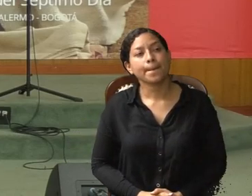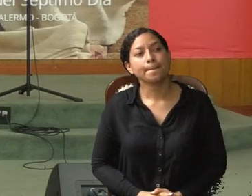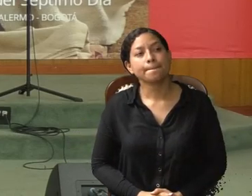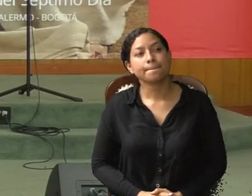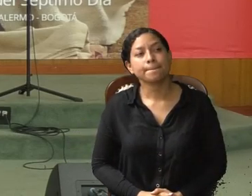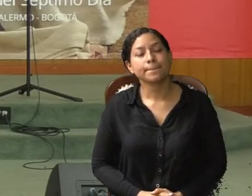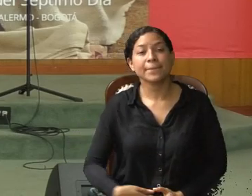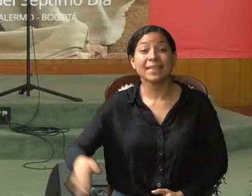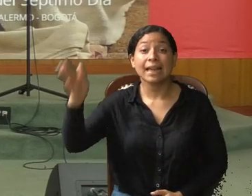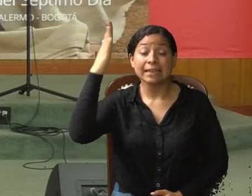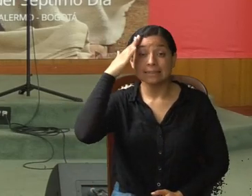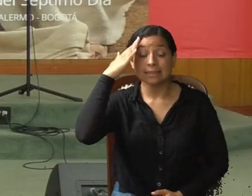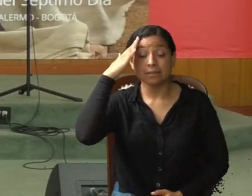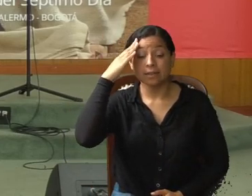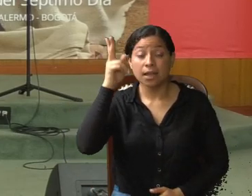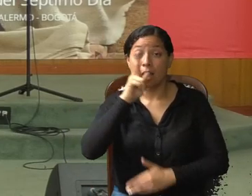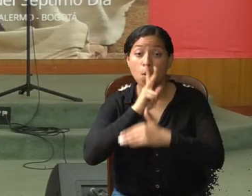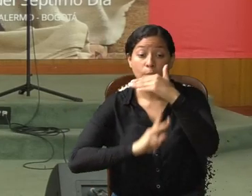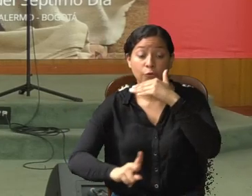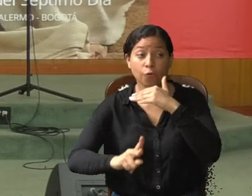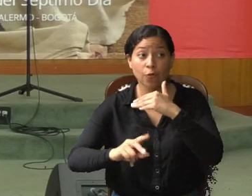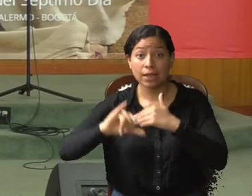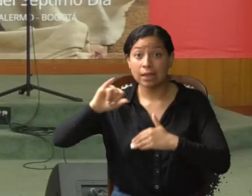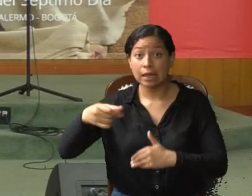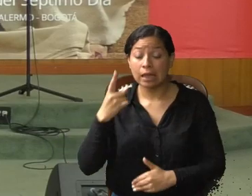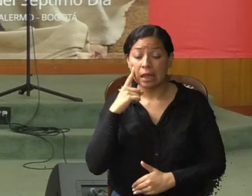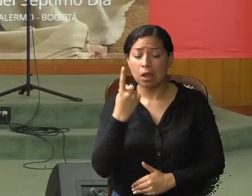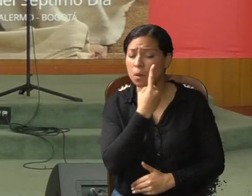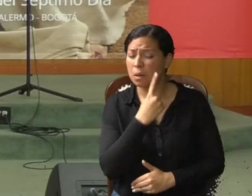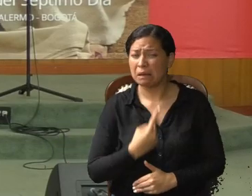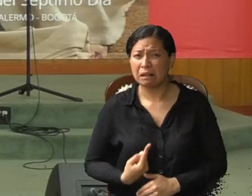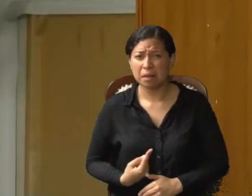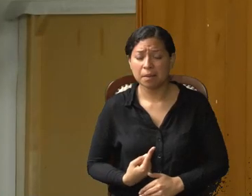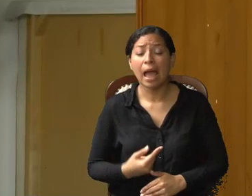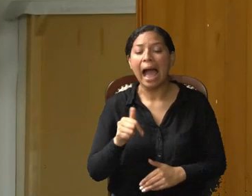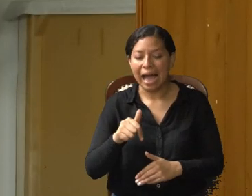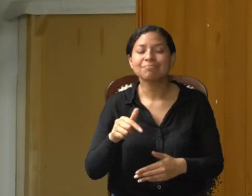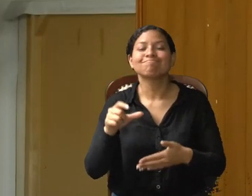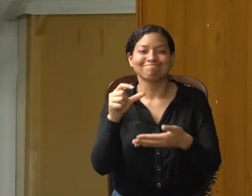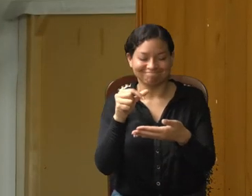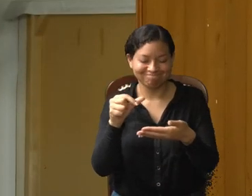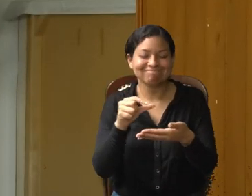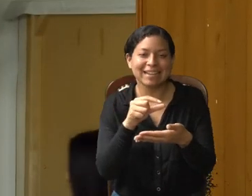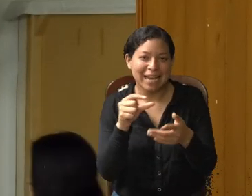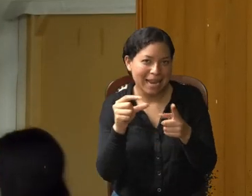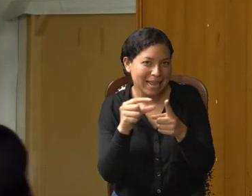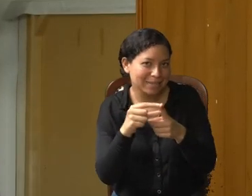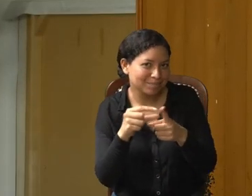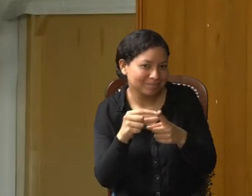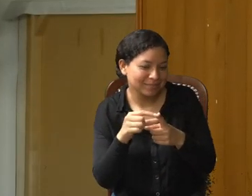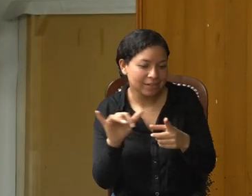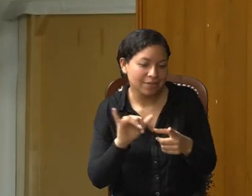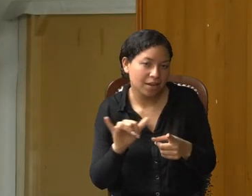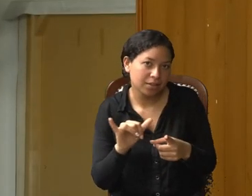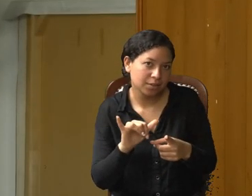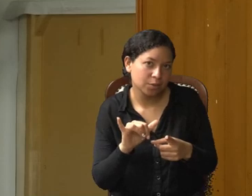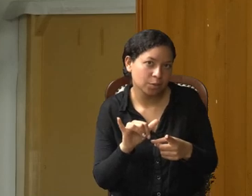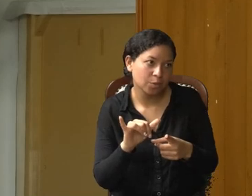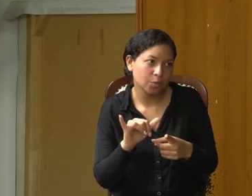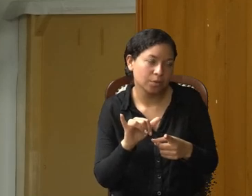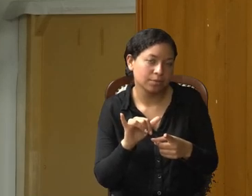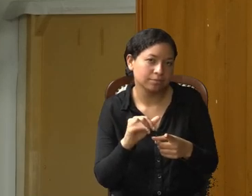donde el profeta Jeremías menciona las mismas palabras del Génesis, también habla de una solución, y es la solución de la luz